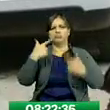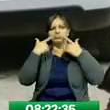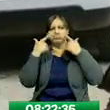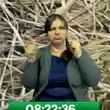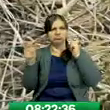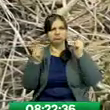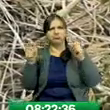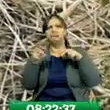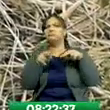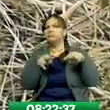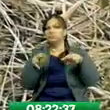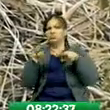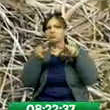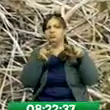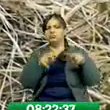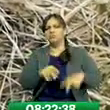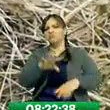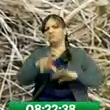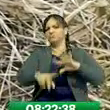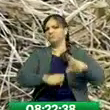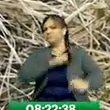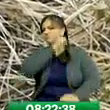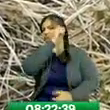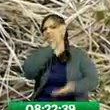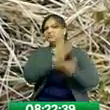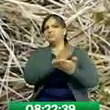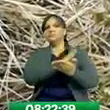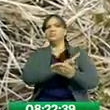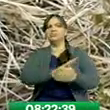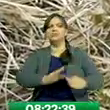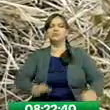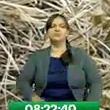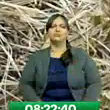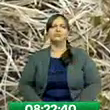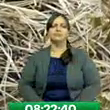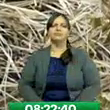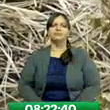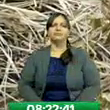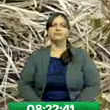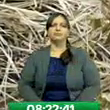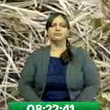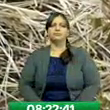de descender los índices delincuenciales en la zona y en la nación. Informó Julio César Saona.